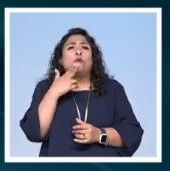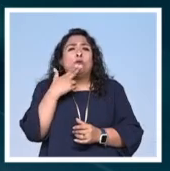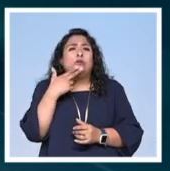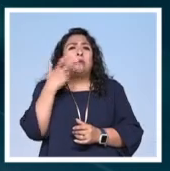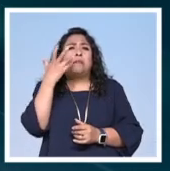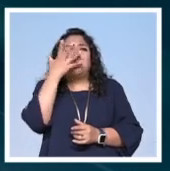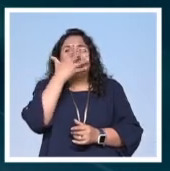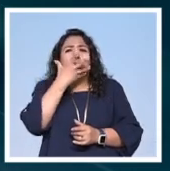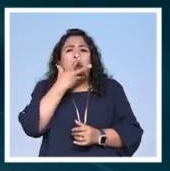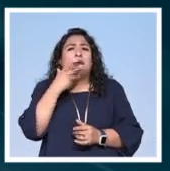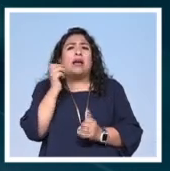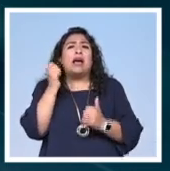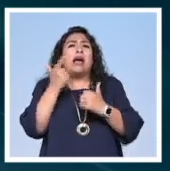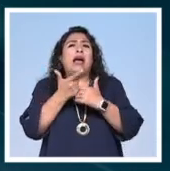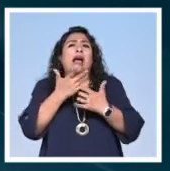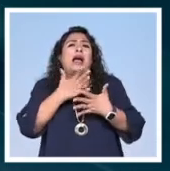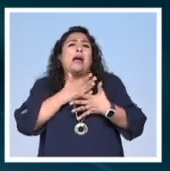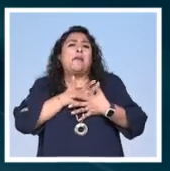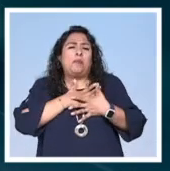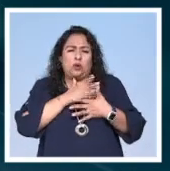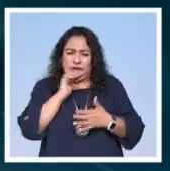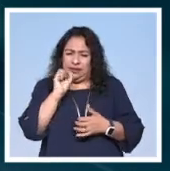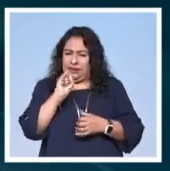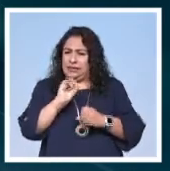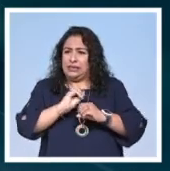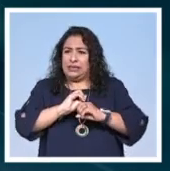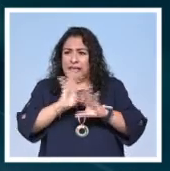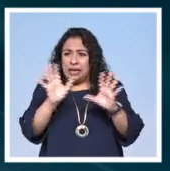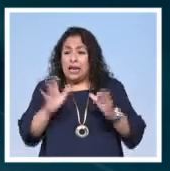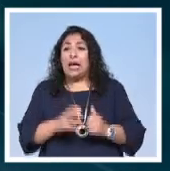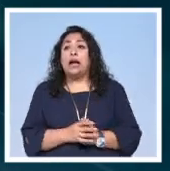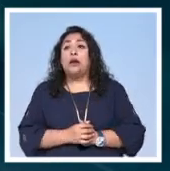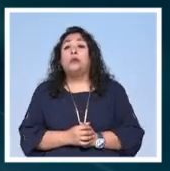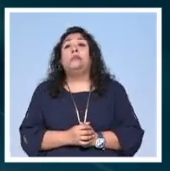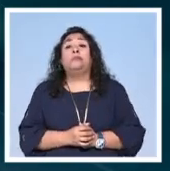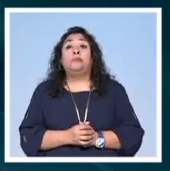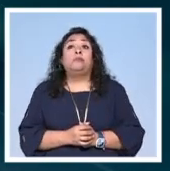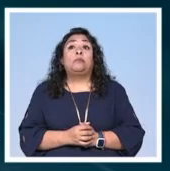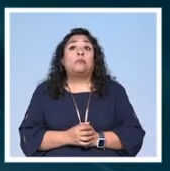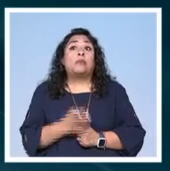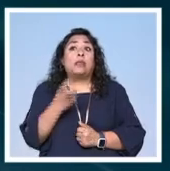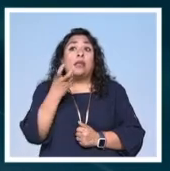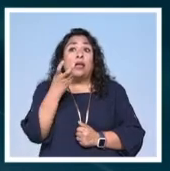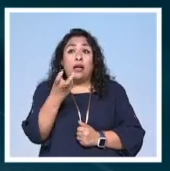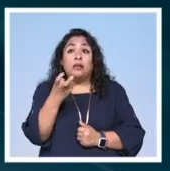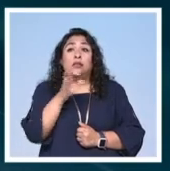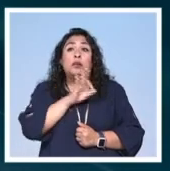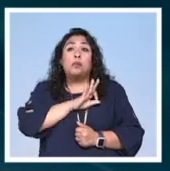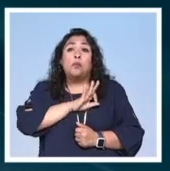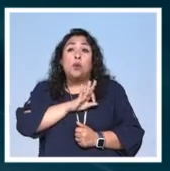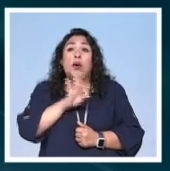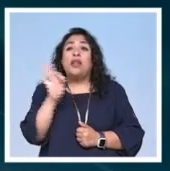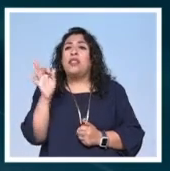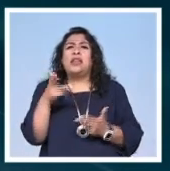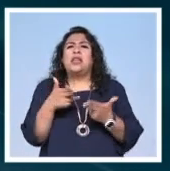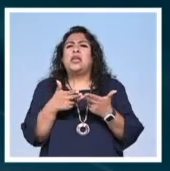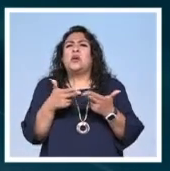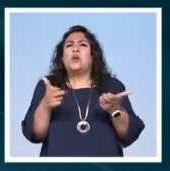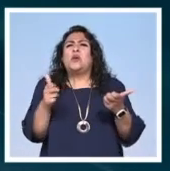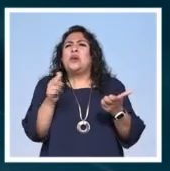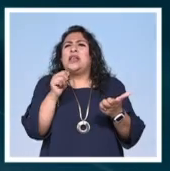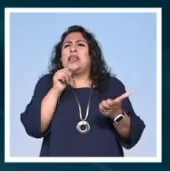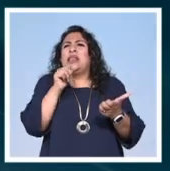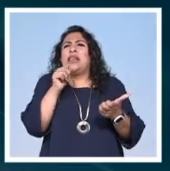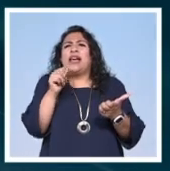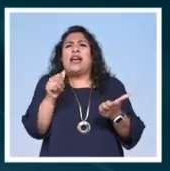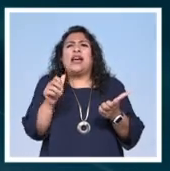maravilloso algo que es el amor por supuesto que sí es una esa empatía se logra porque en ningún momento llega un